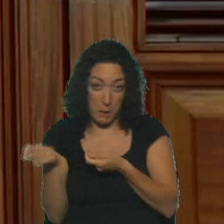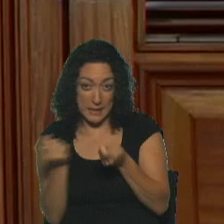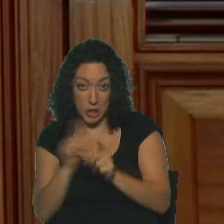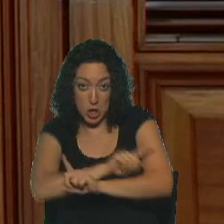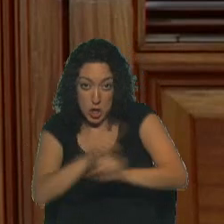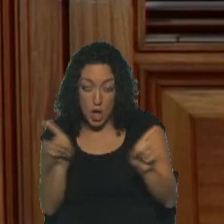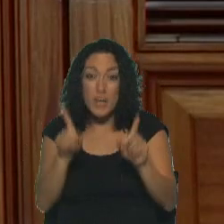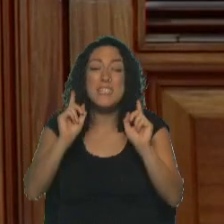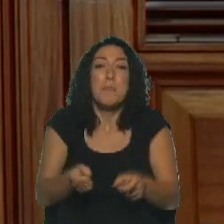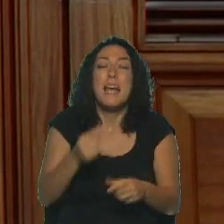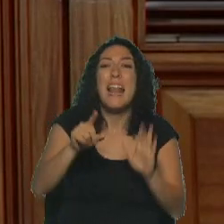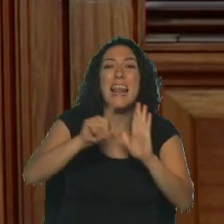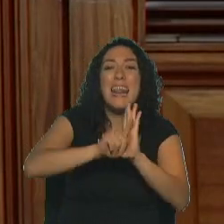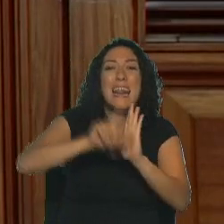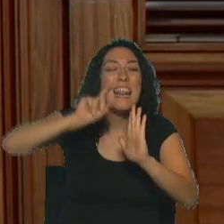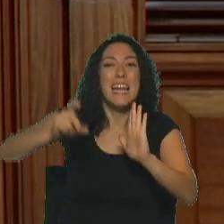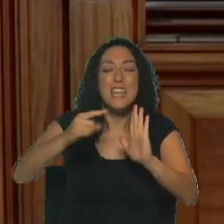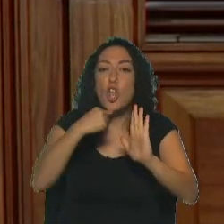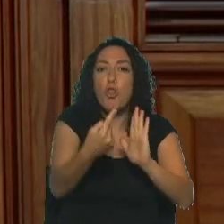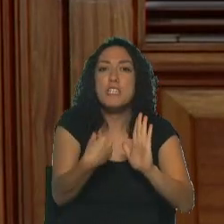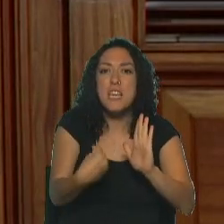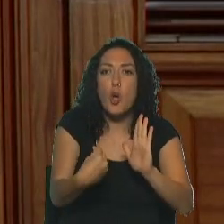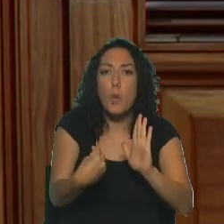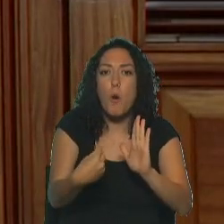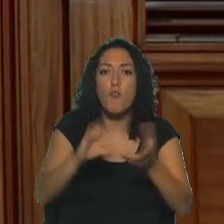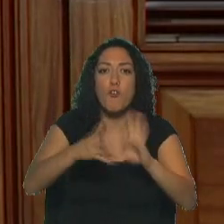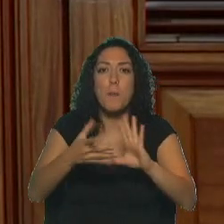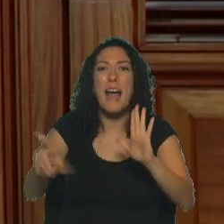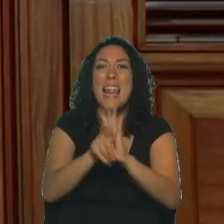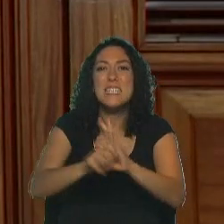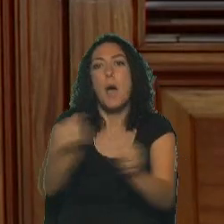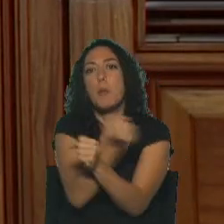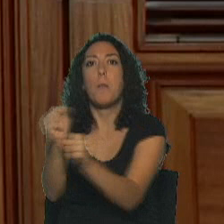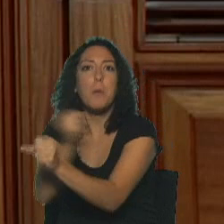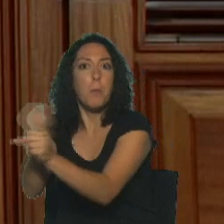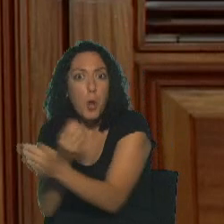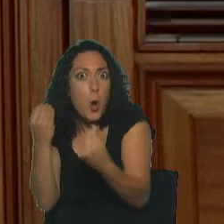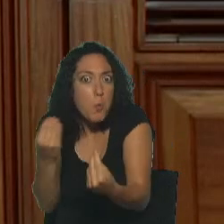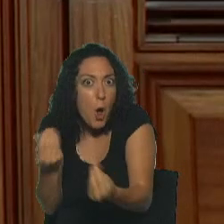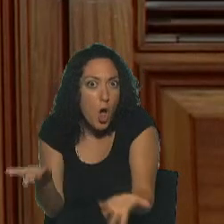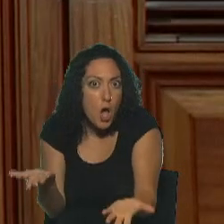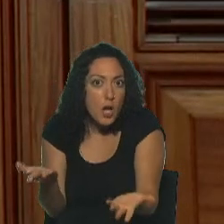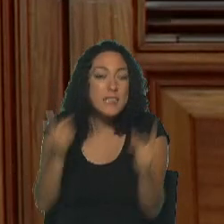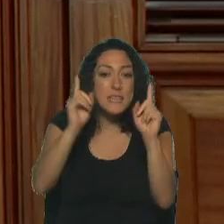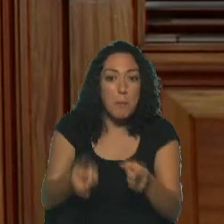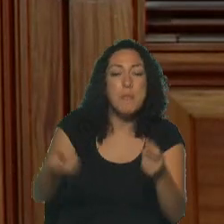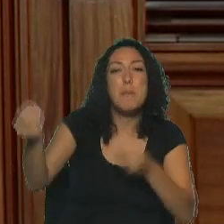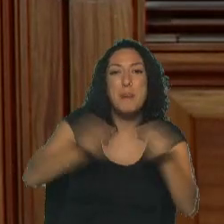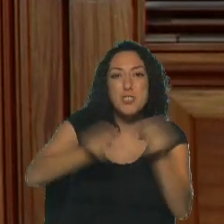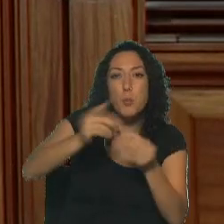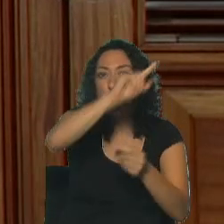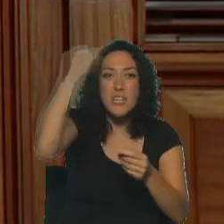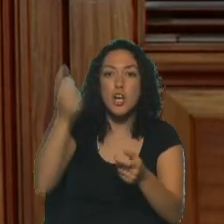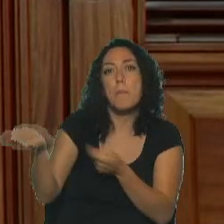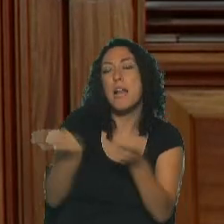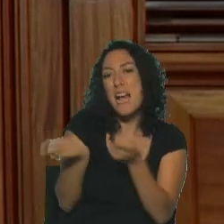que dicen que el delito lo cometí a través de la sanción de leyes y en la ejecución y administración del presupuesto de la